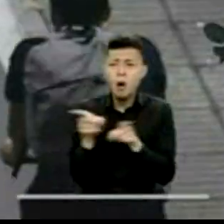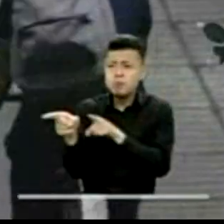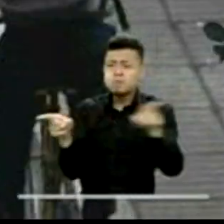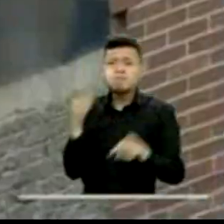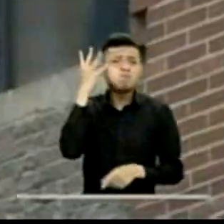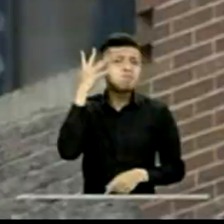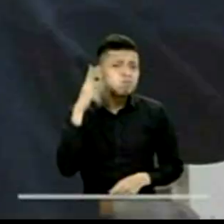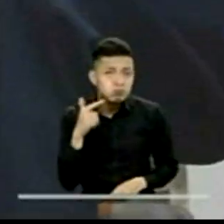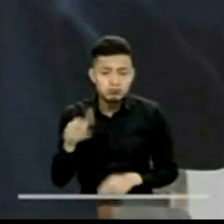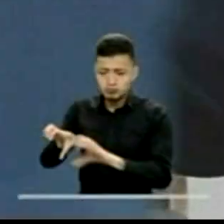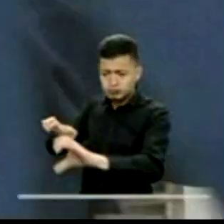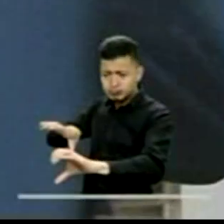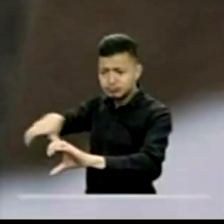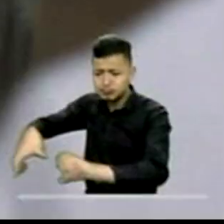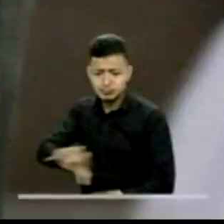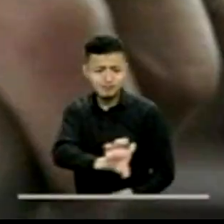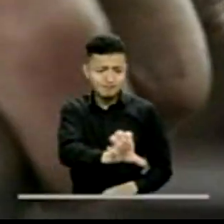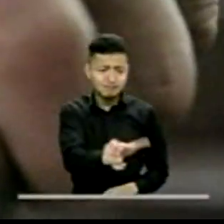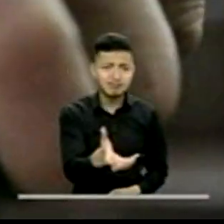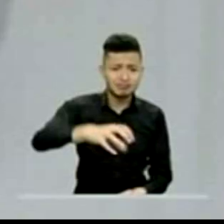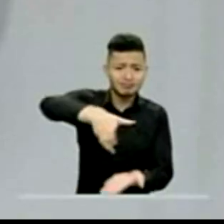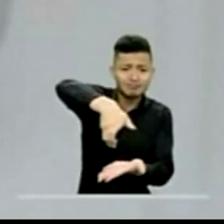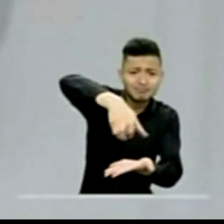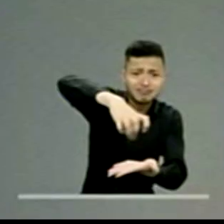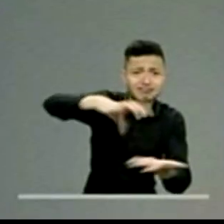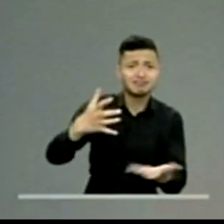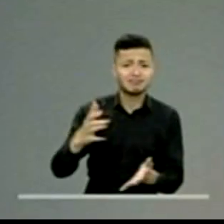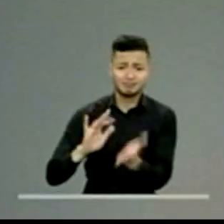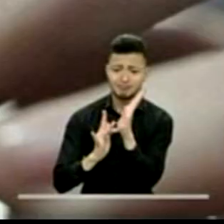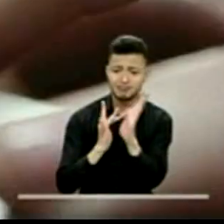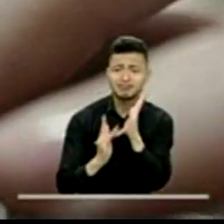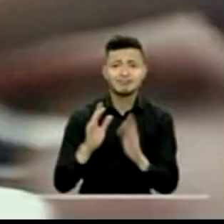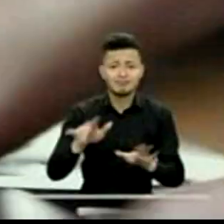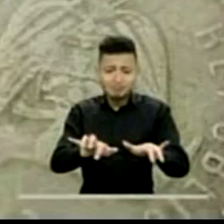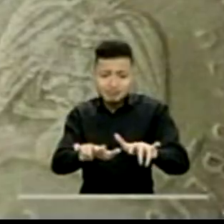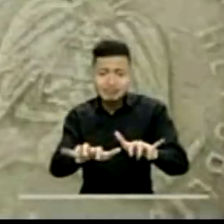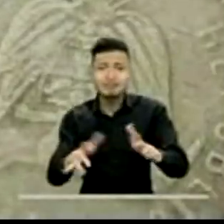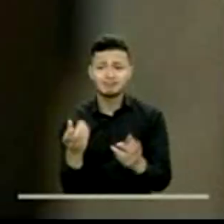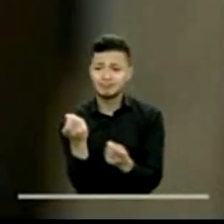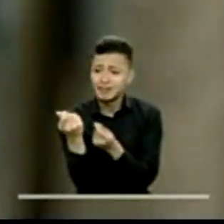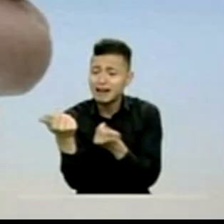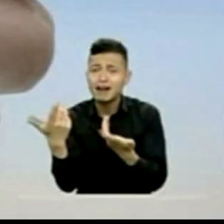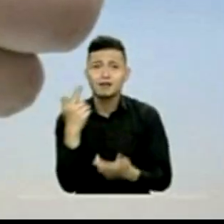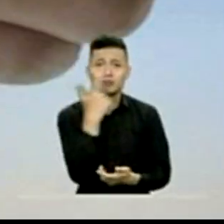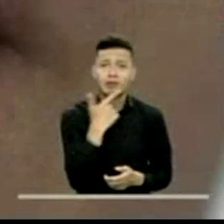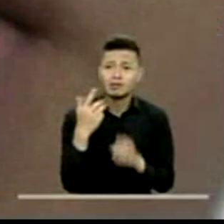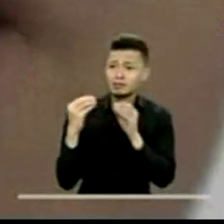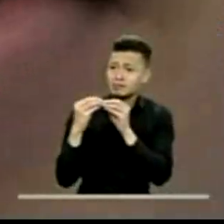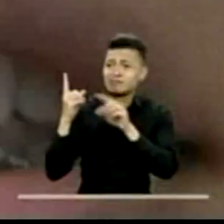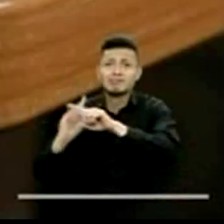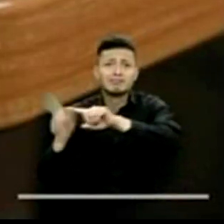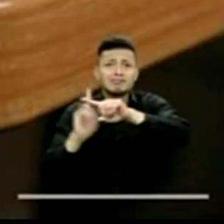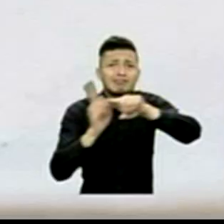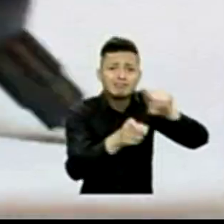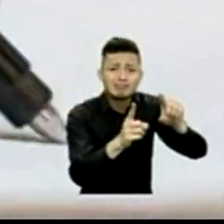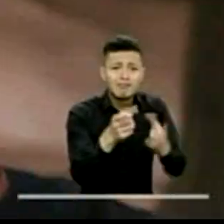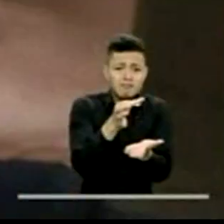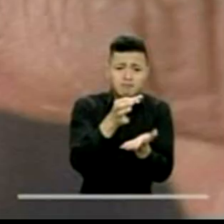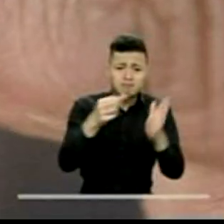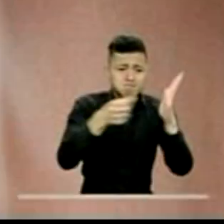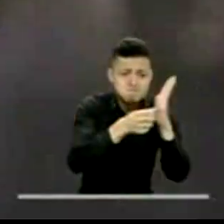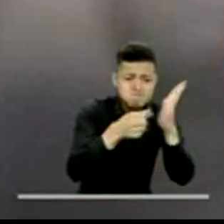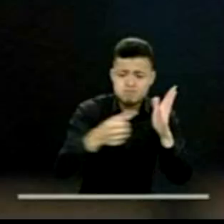entramos en contacto diariamente. Tubos, manijas, grifos, teléfonos, teclados, dinero, puertas, manos, bocas, mesas,